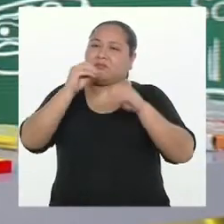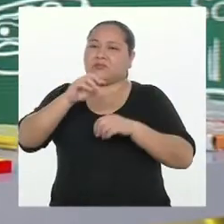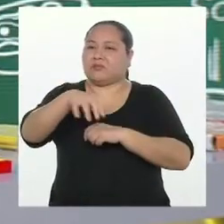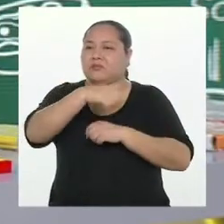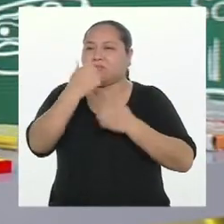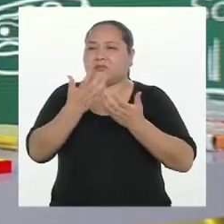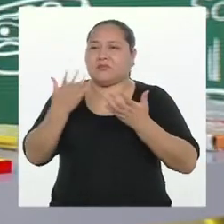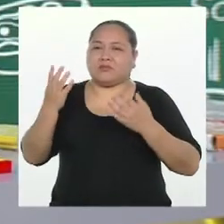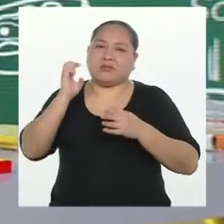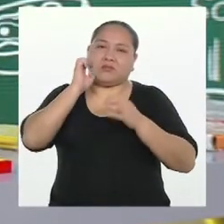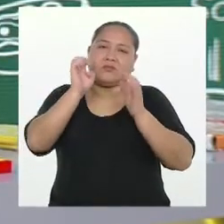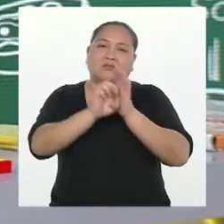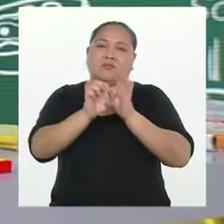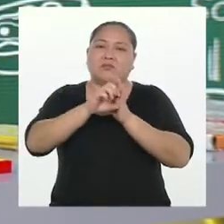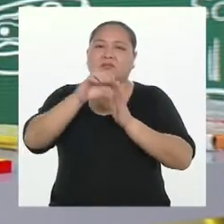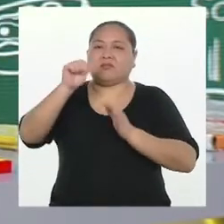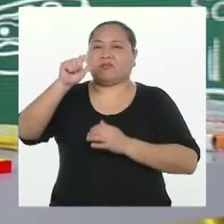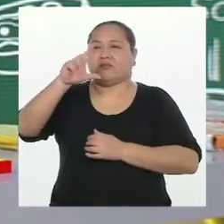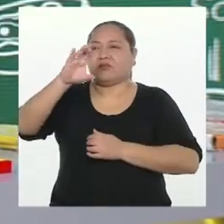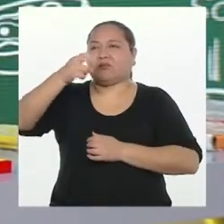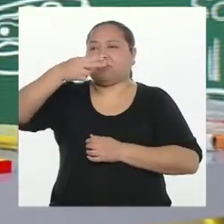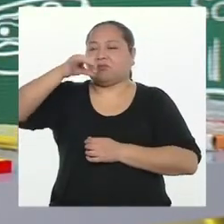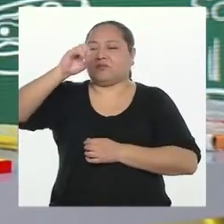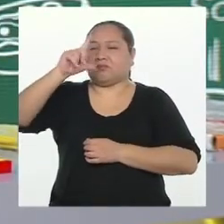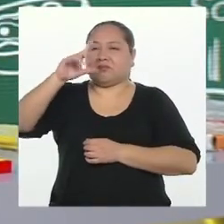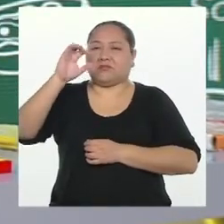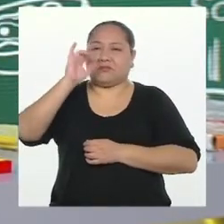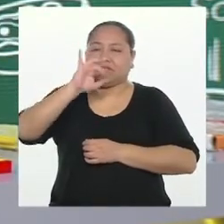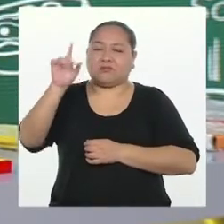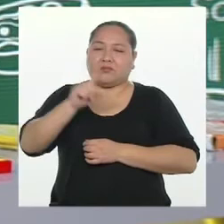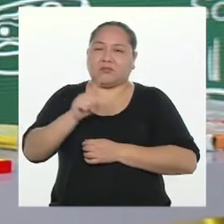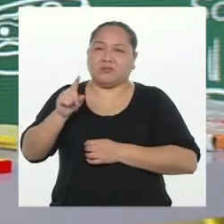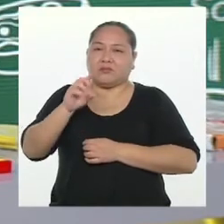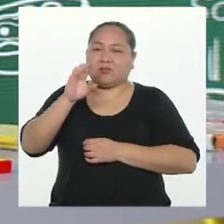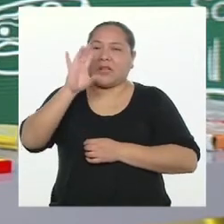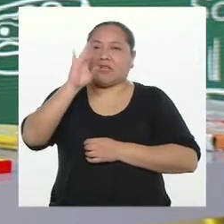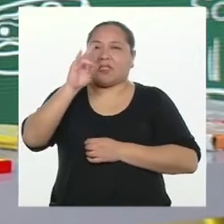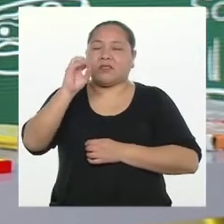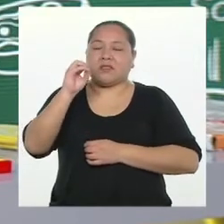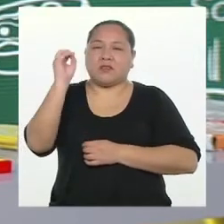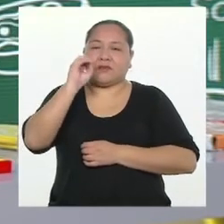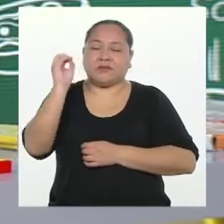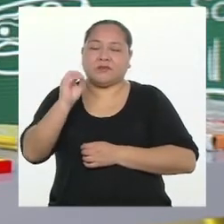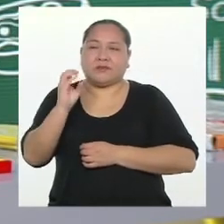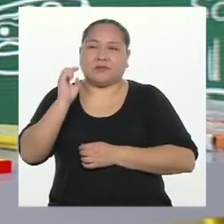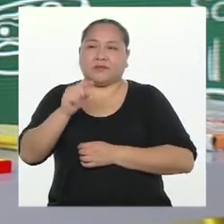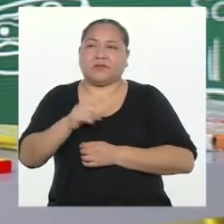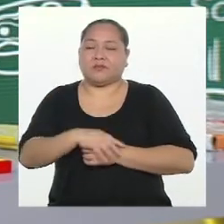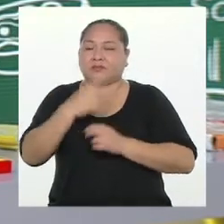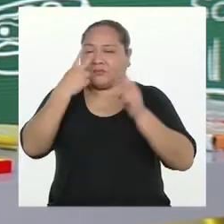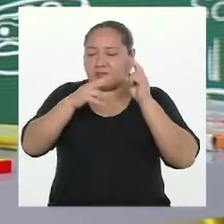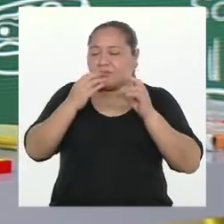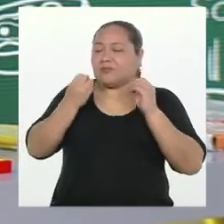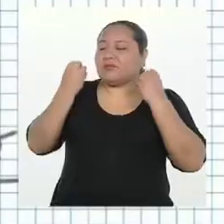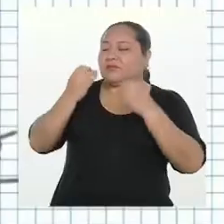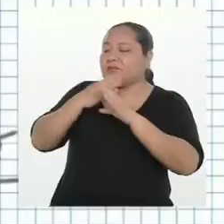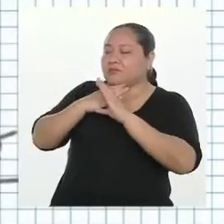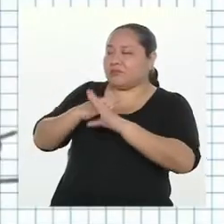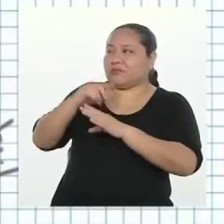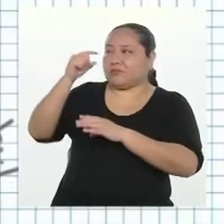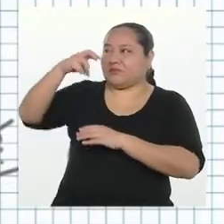de sustancias, como el alcohol de 70 grados para realizar la desinfección de las manos y ver su efectividad contra los